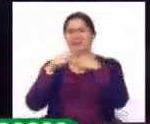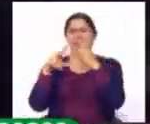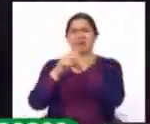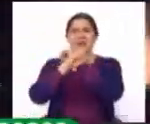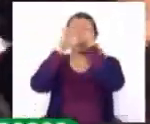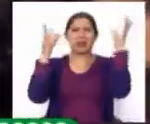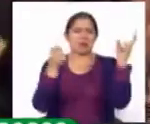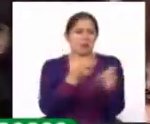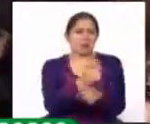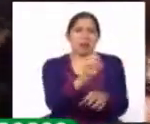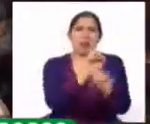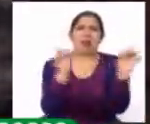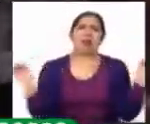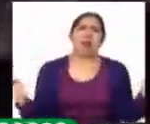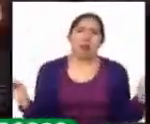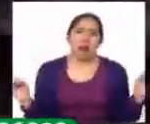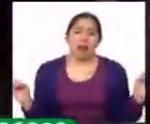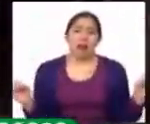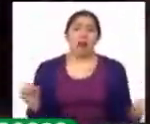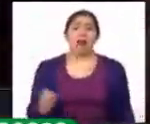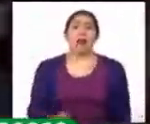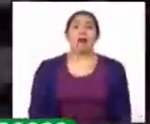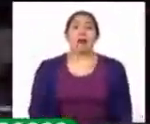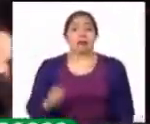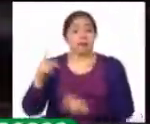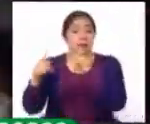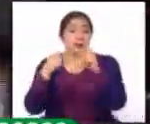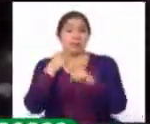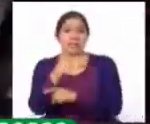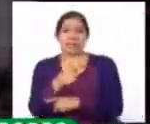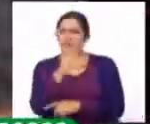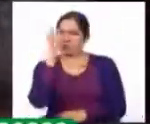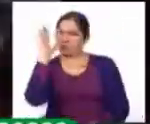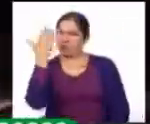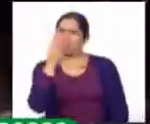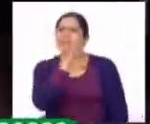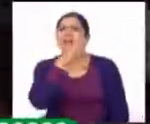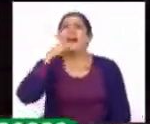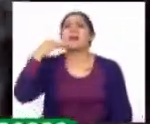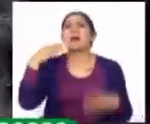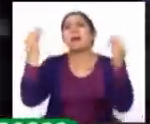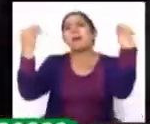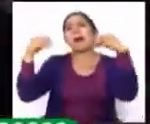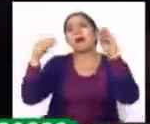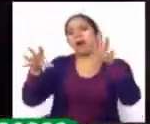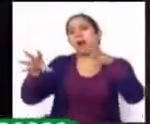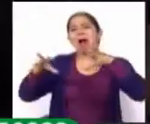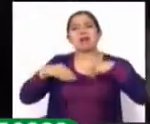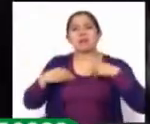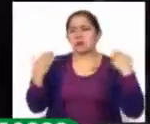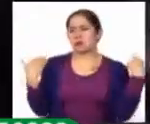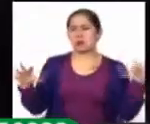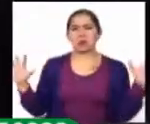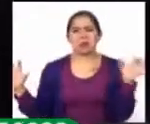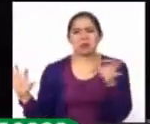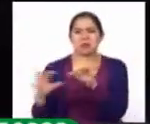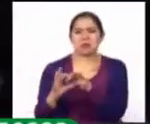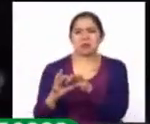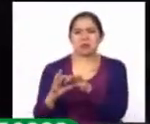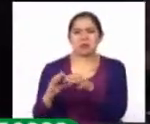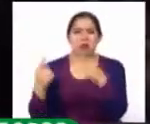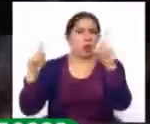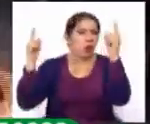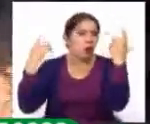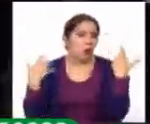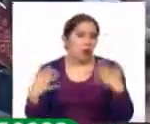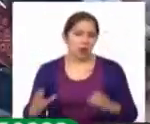la sociedad. El activista Richard Rojas, de hecho, calificó de vendido a Mesa por no aliarse y llegar a una mega coalición.